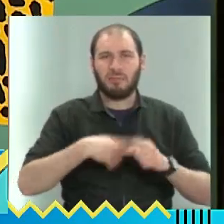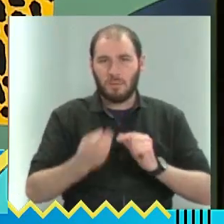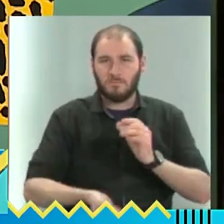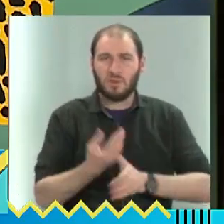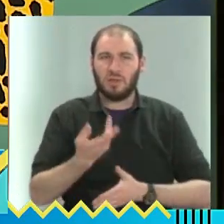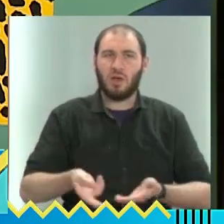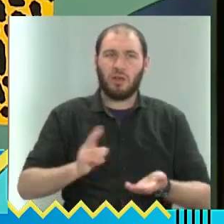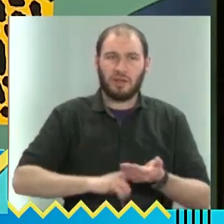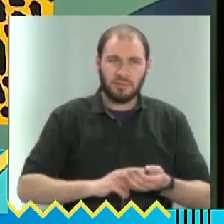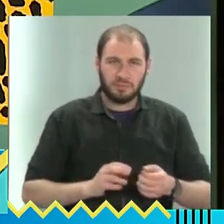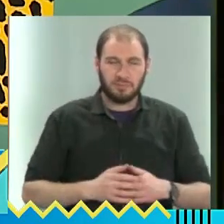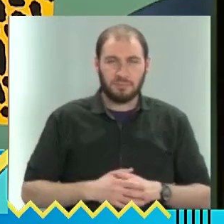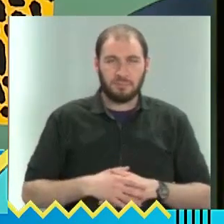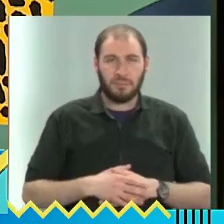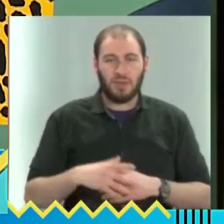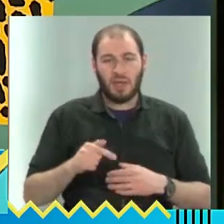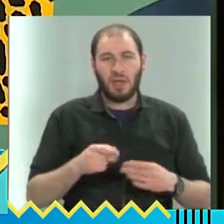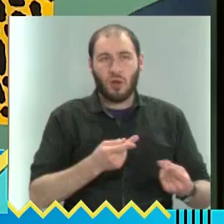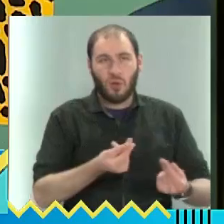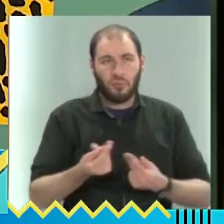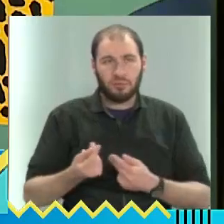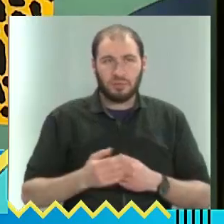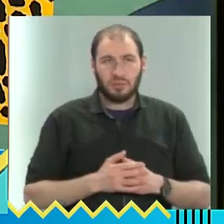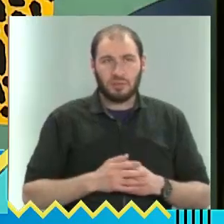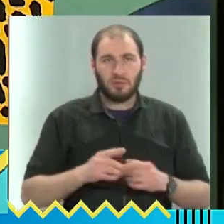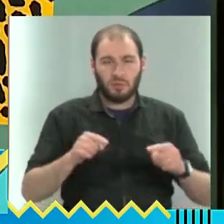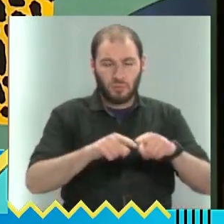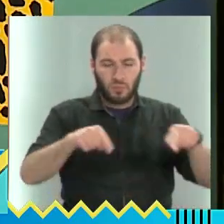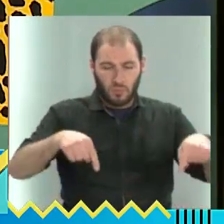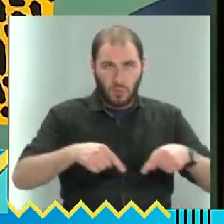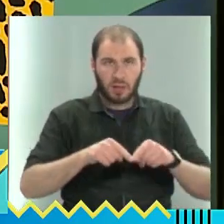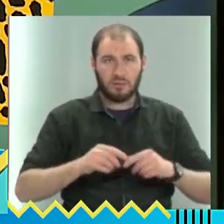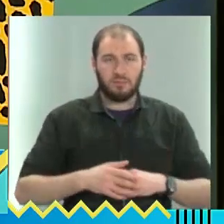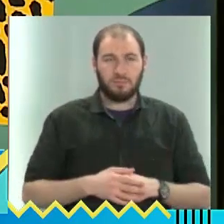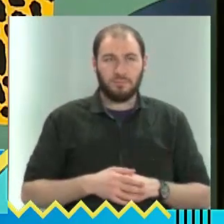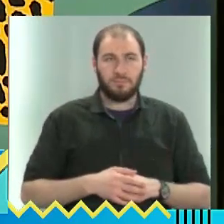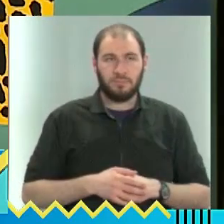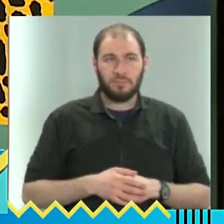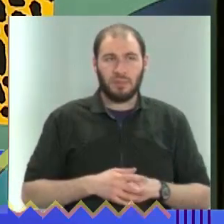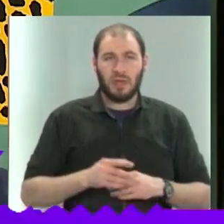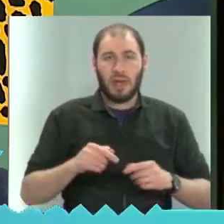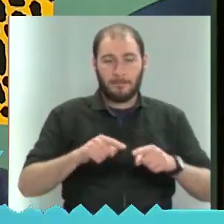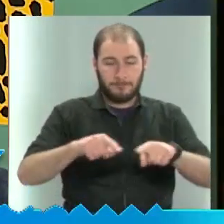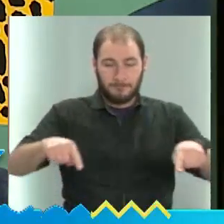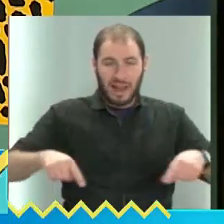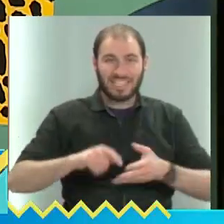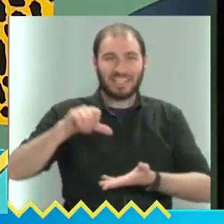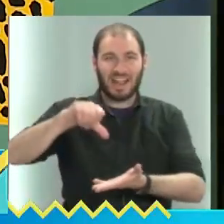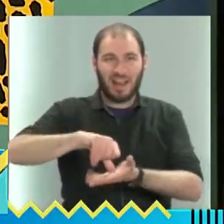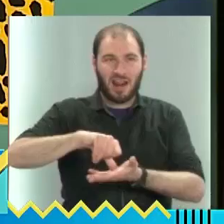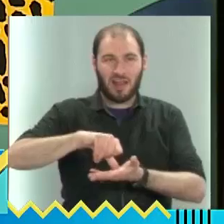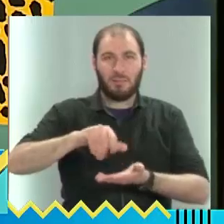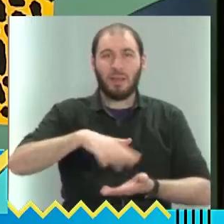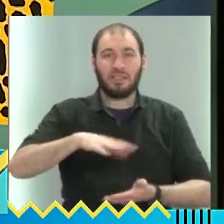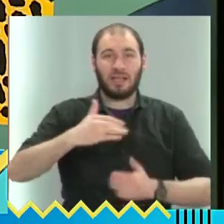refundó y se empezó a usar la cuadrícula de Mendoza. Se creó la plaza central, digamos, la plaza